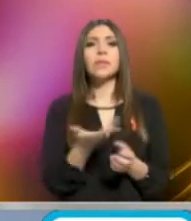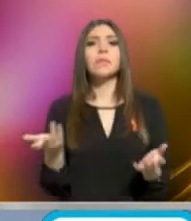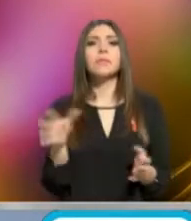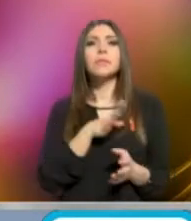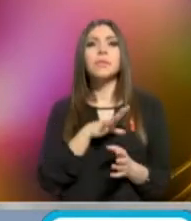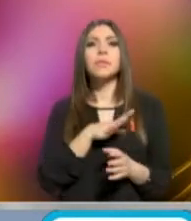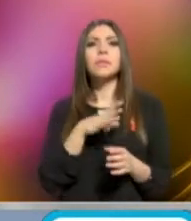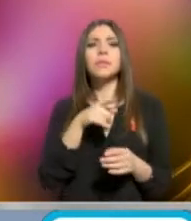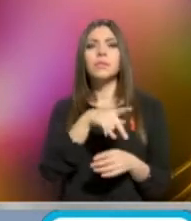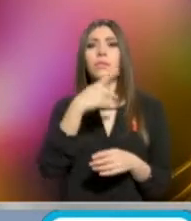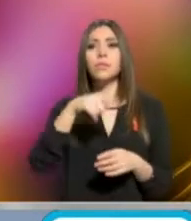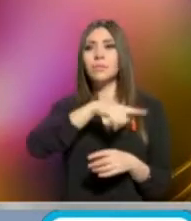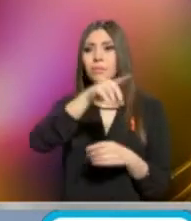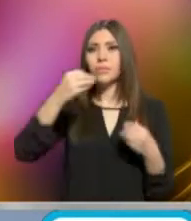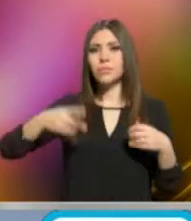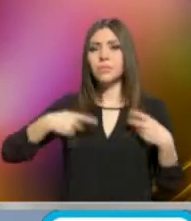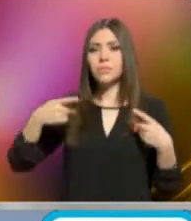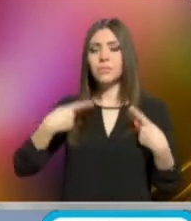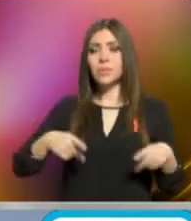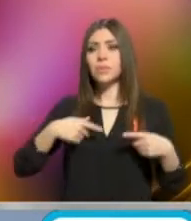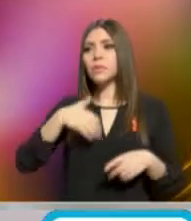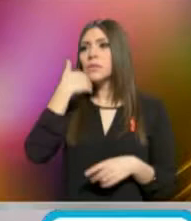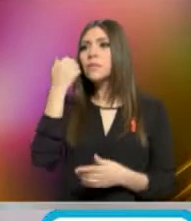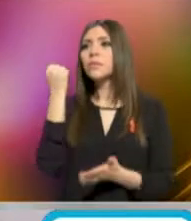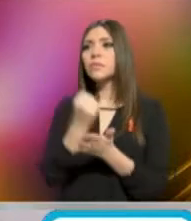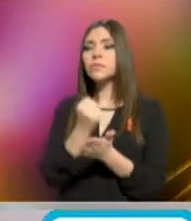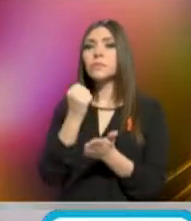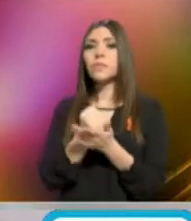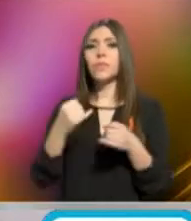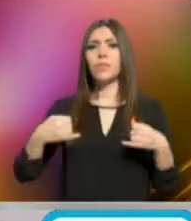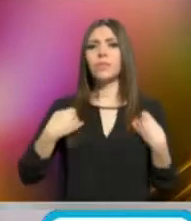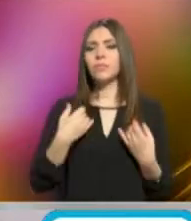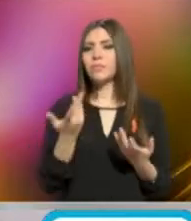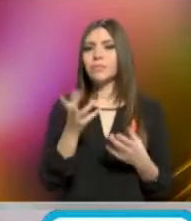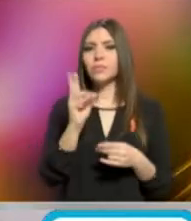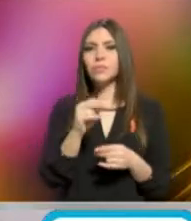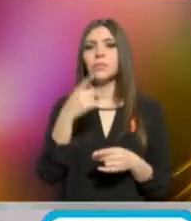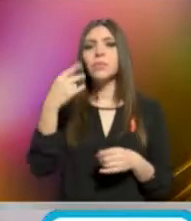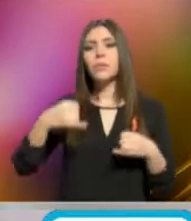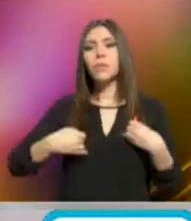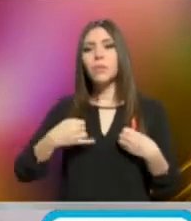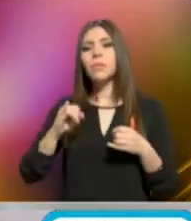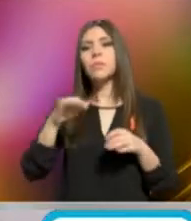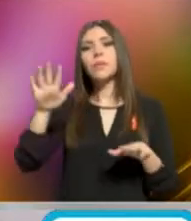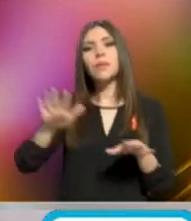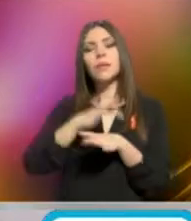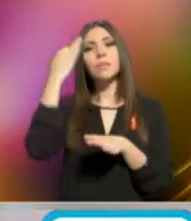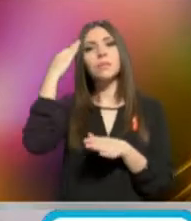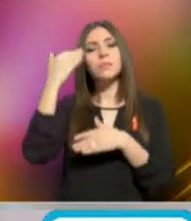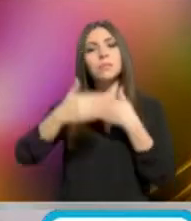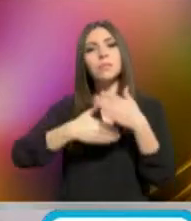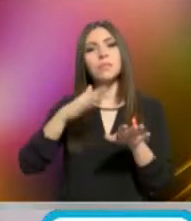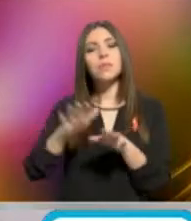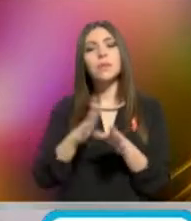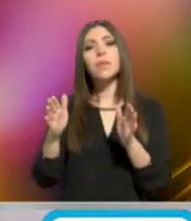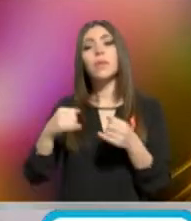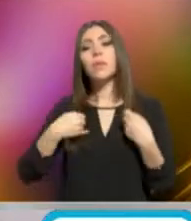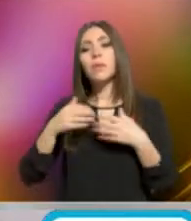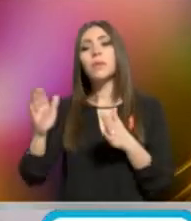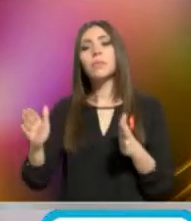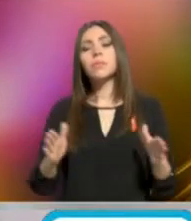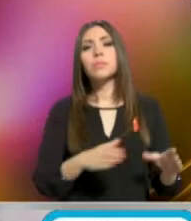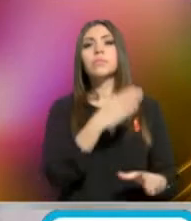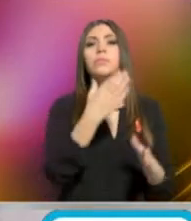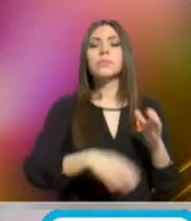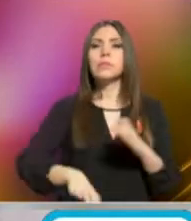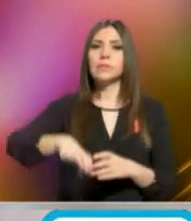tanta admiración a la juventud cuando es una cosa completamente pasajera, justo a partir de ver cómo están viviendo estas mujeres ahora.